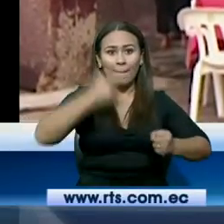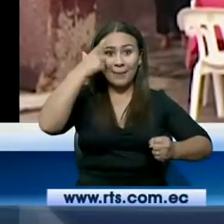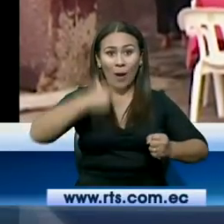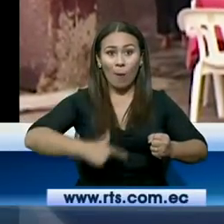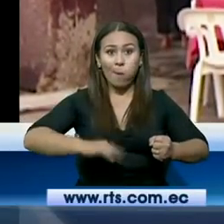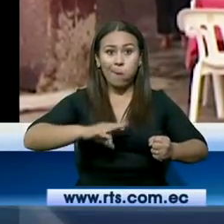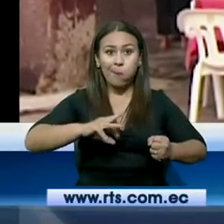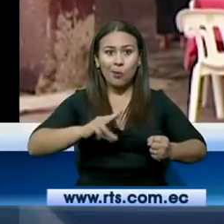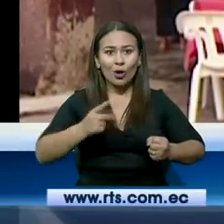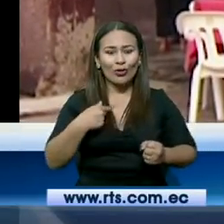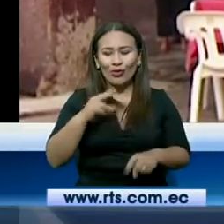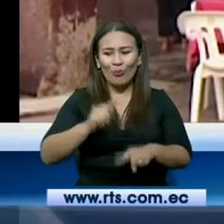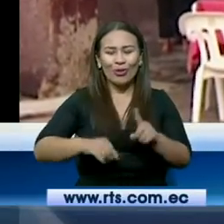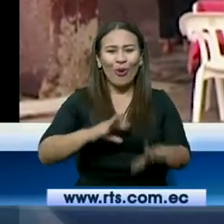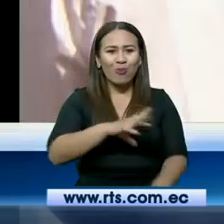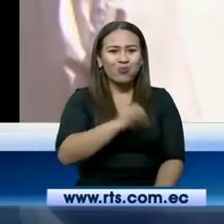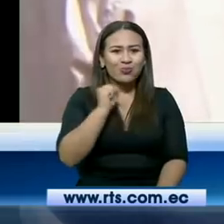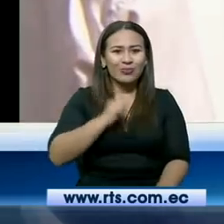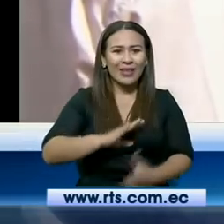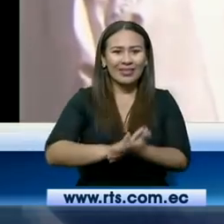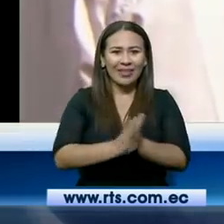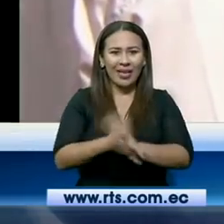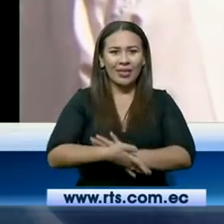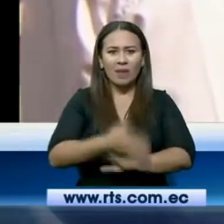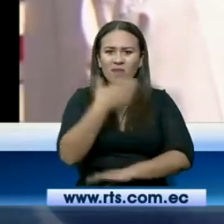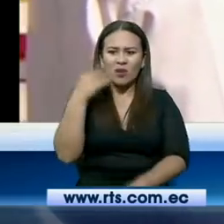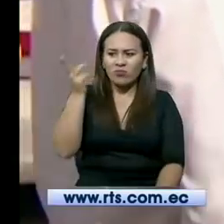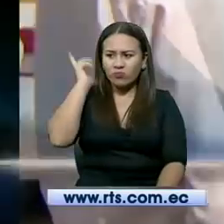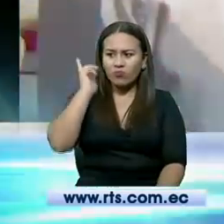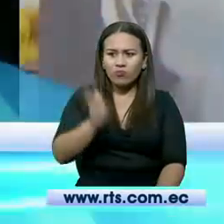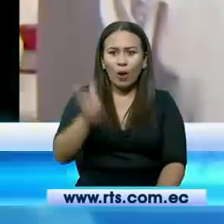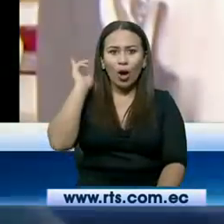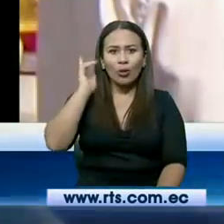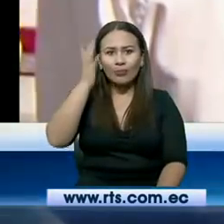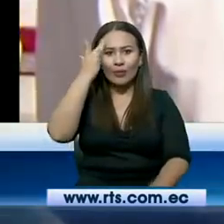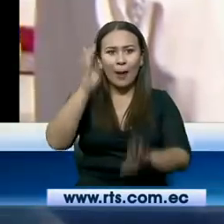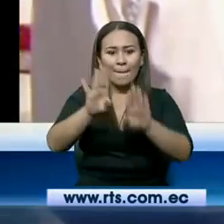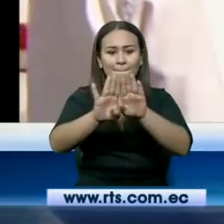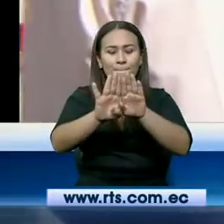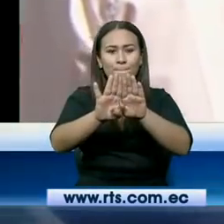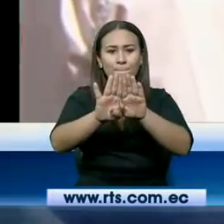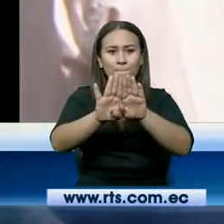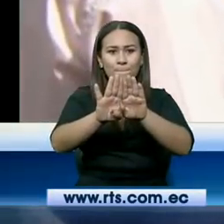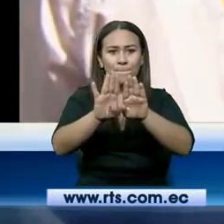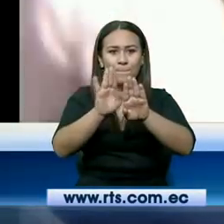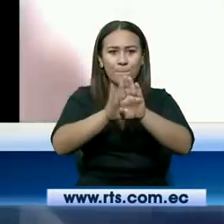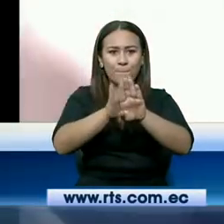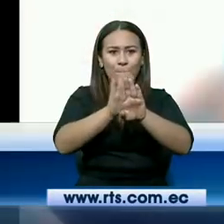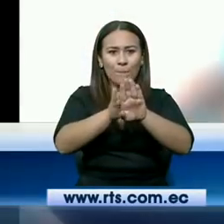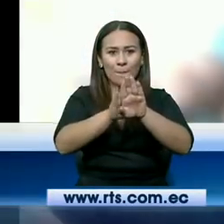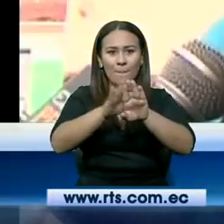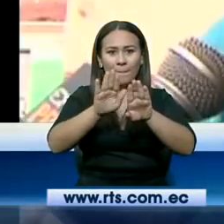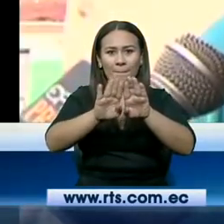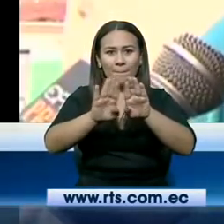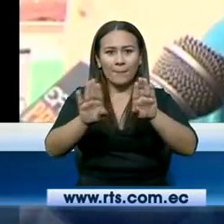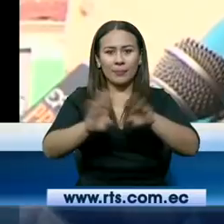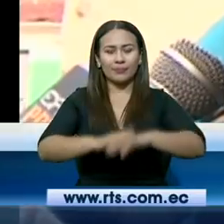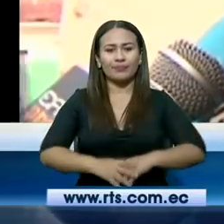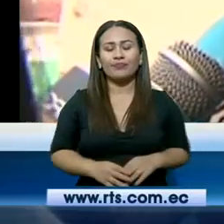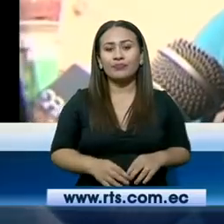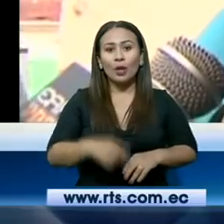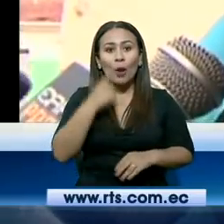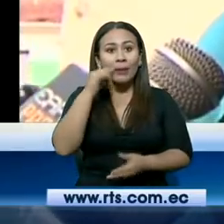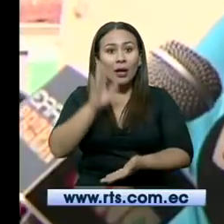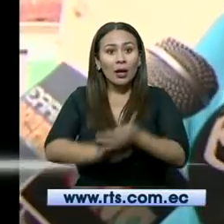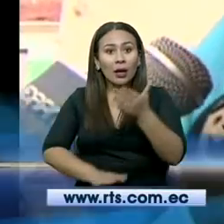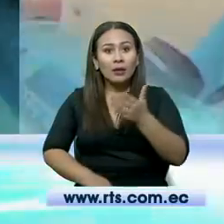ver que no pudo sustraerse nada, optó por disparar a través de la puerta construida con material de zinc. Pero ya corrió para adentro,